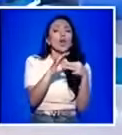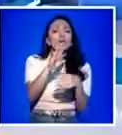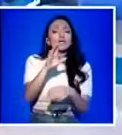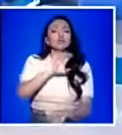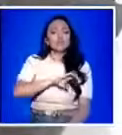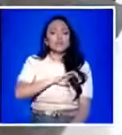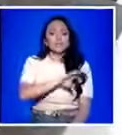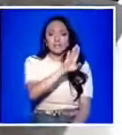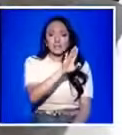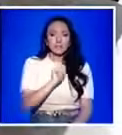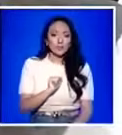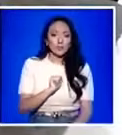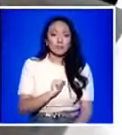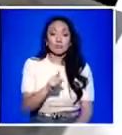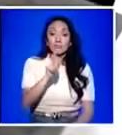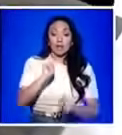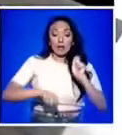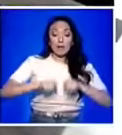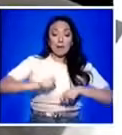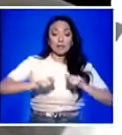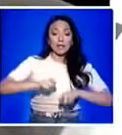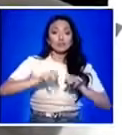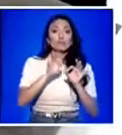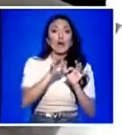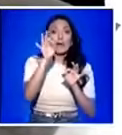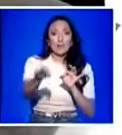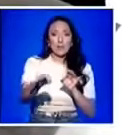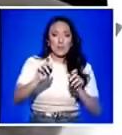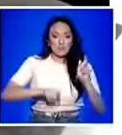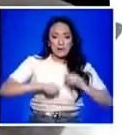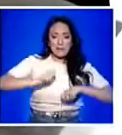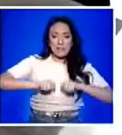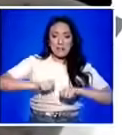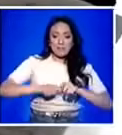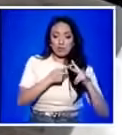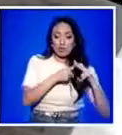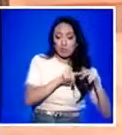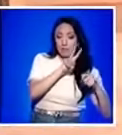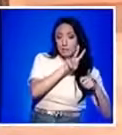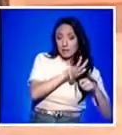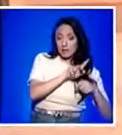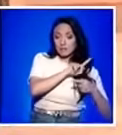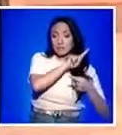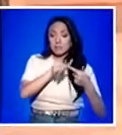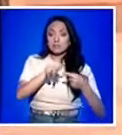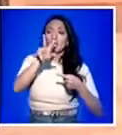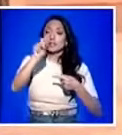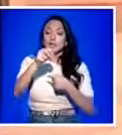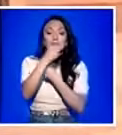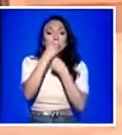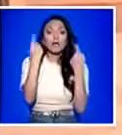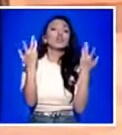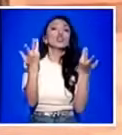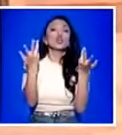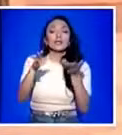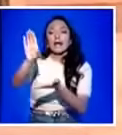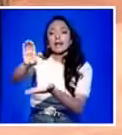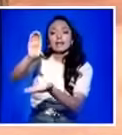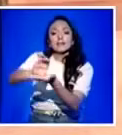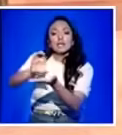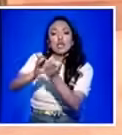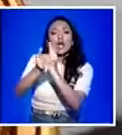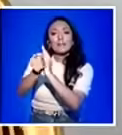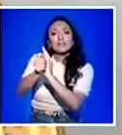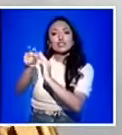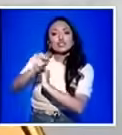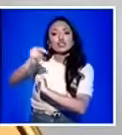administraciones zonales y bandas de pueblo del sector. Empezarán este 23 y 30 de marzo en el Centro de Capacitación La